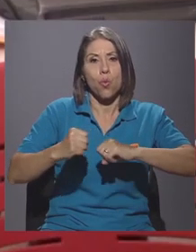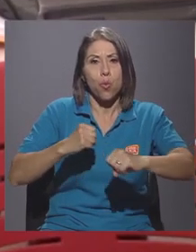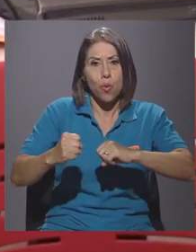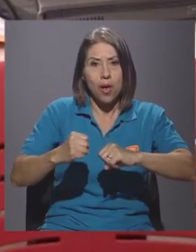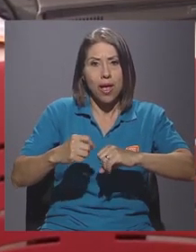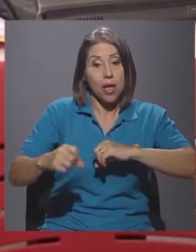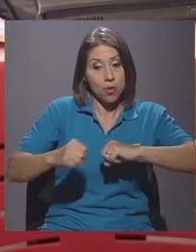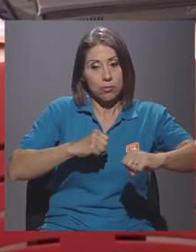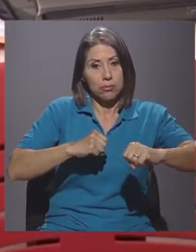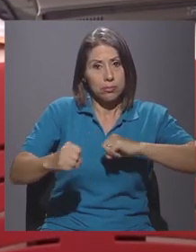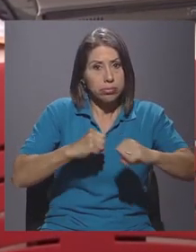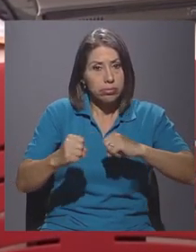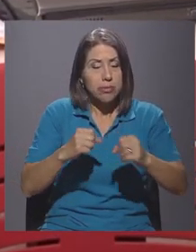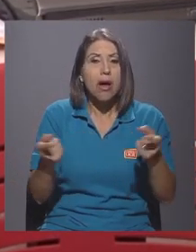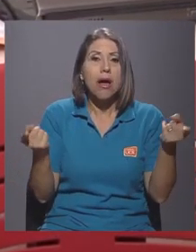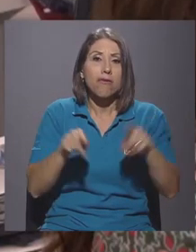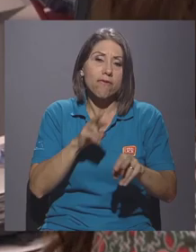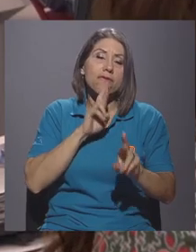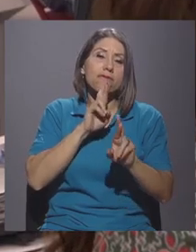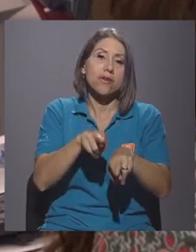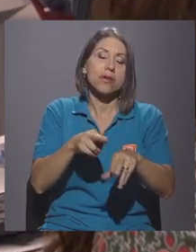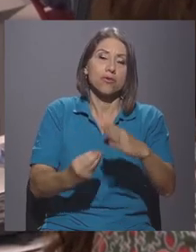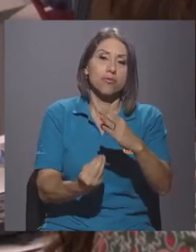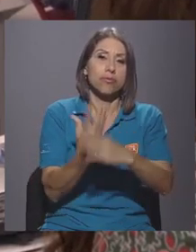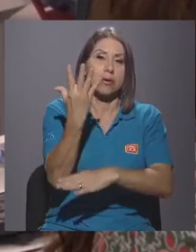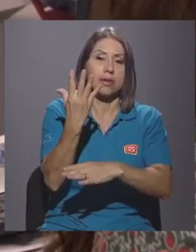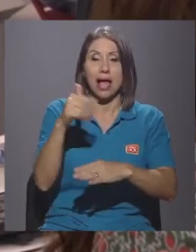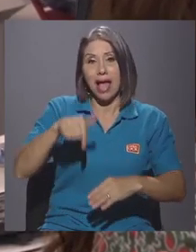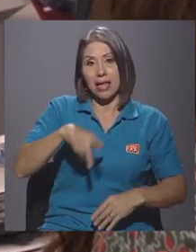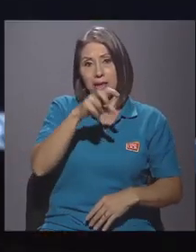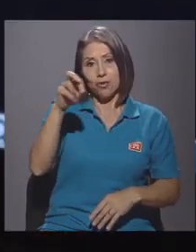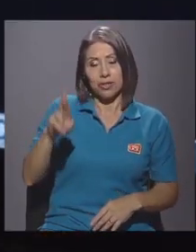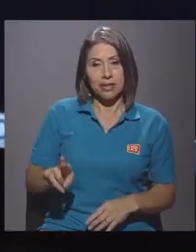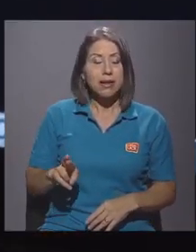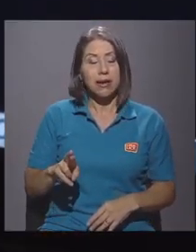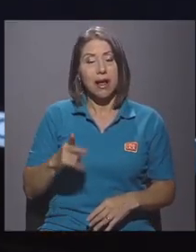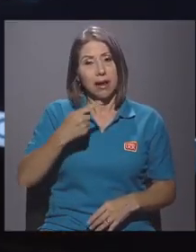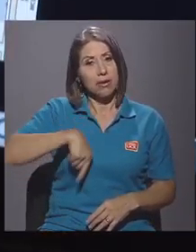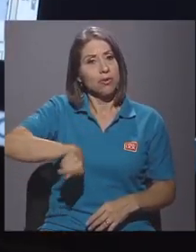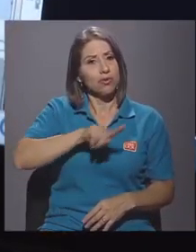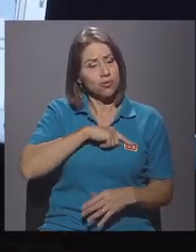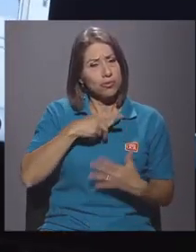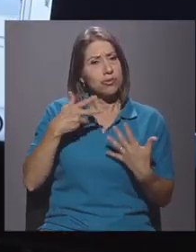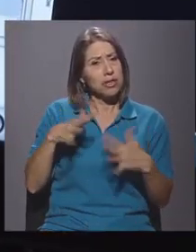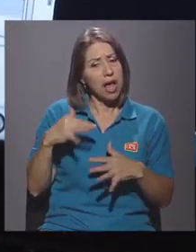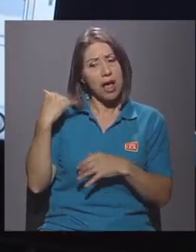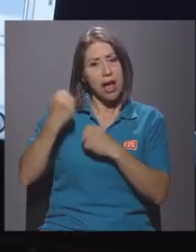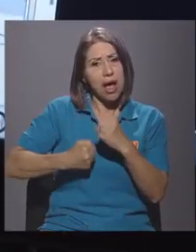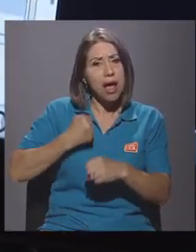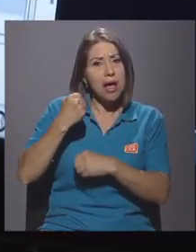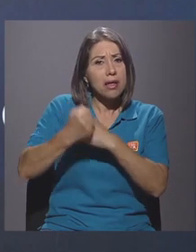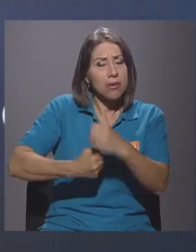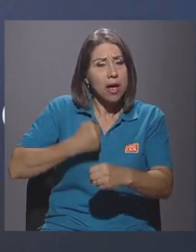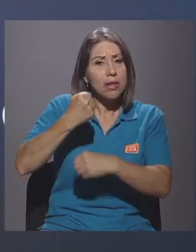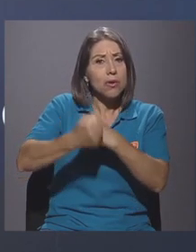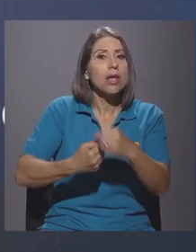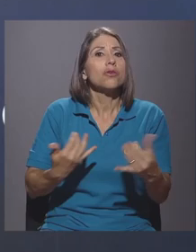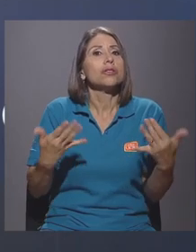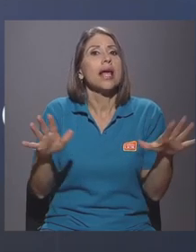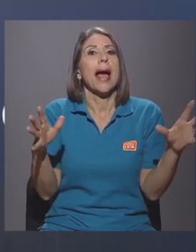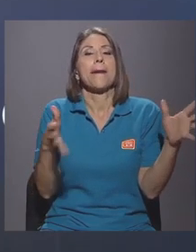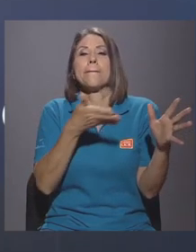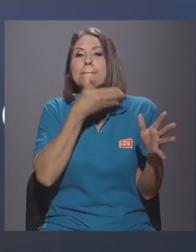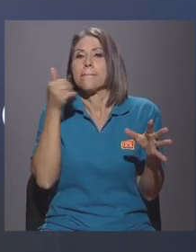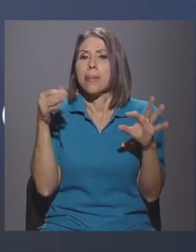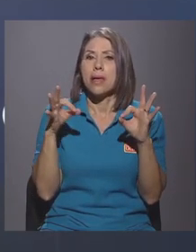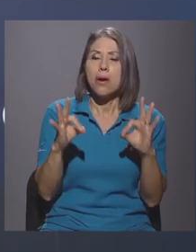volcanes activos. En Costa Rica particularmente, por ejemplo, hemos venido con los años instrumentando cada vez mejor los volcanes,